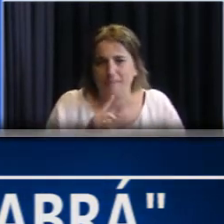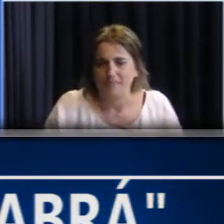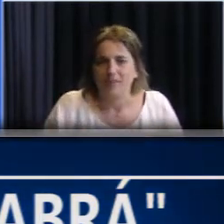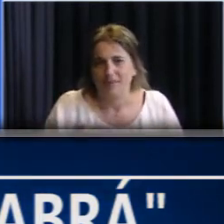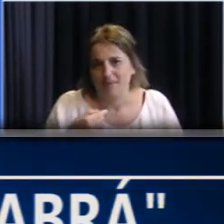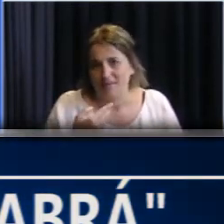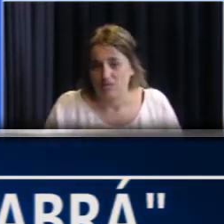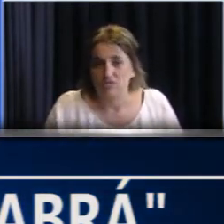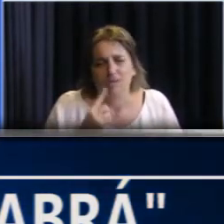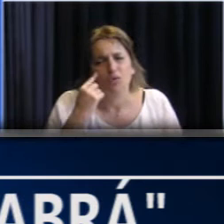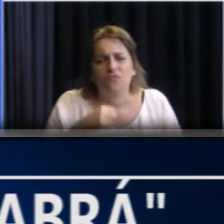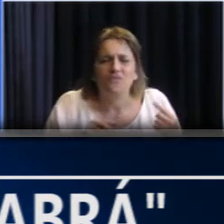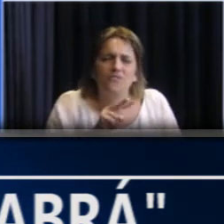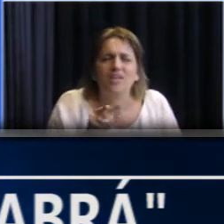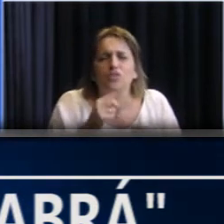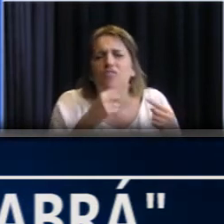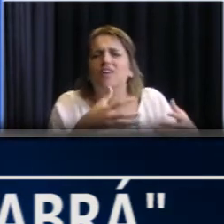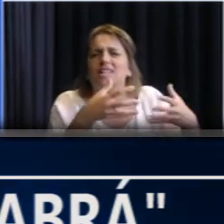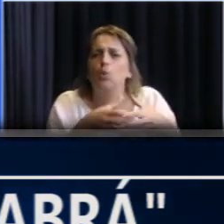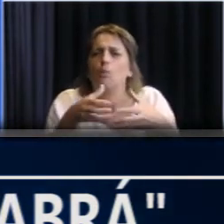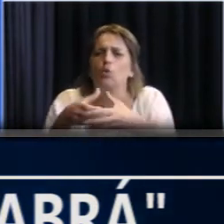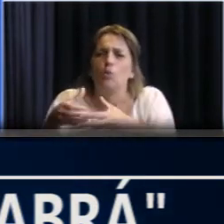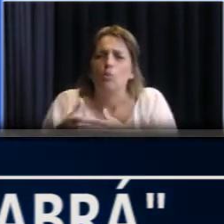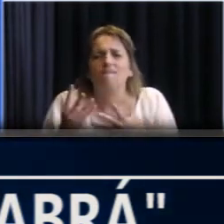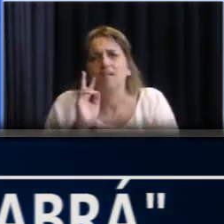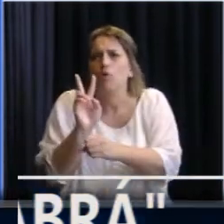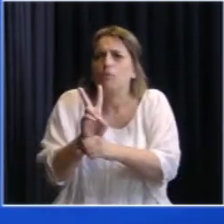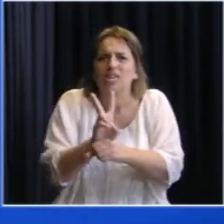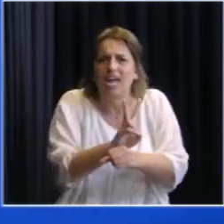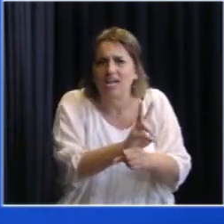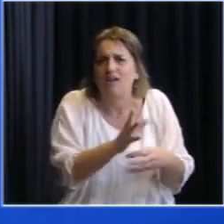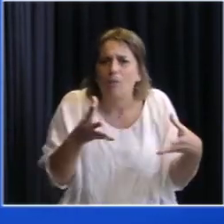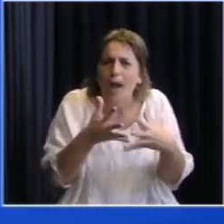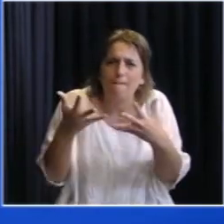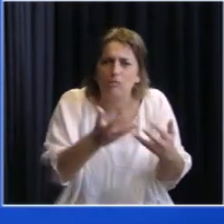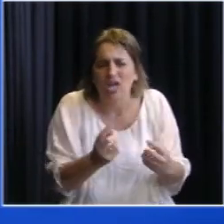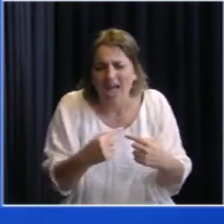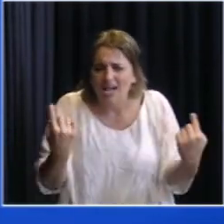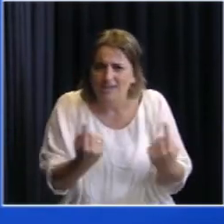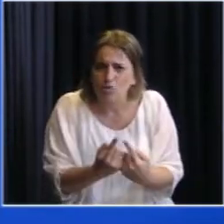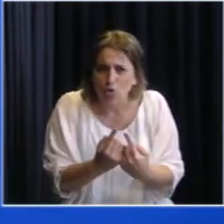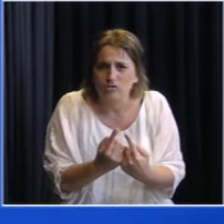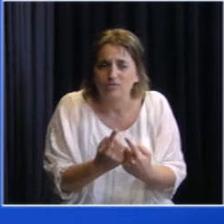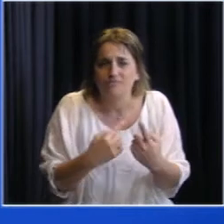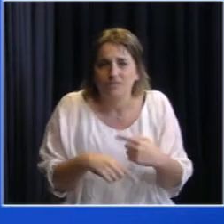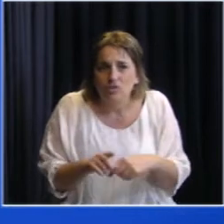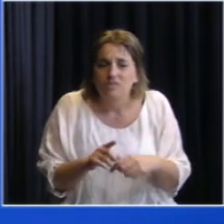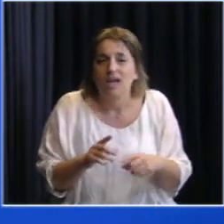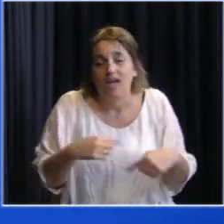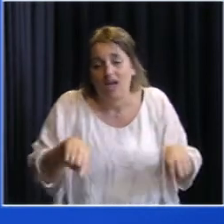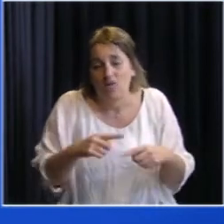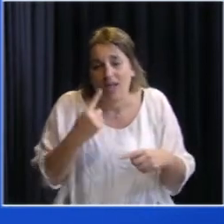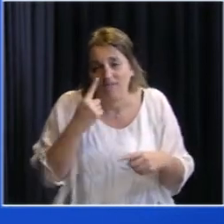el tiempo los distintos colectivos intentamos que la protección llega a todos los colectivos que son afectados por la epidemia y nos encontramos